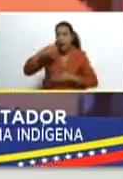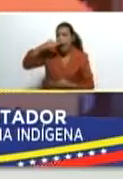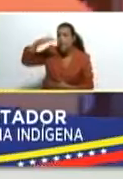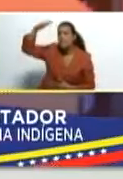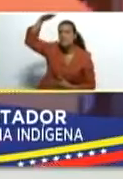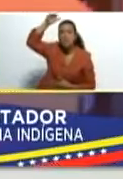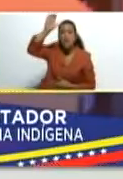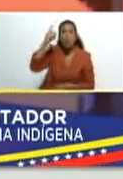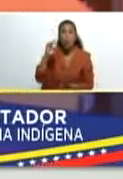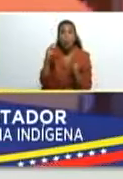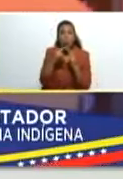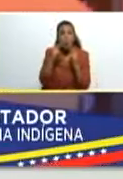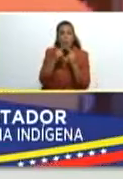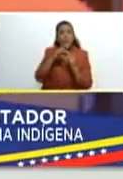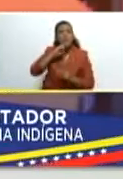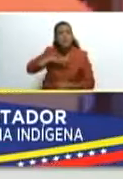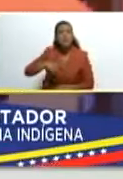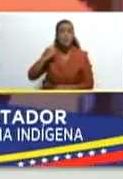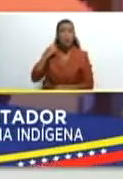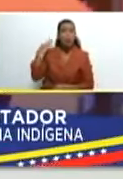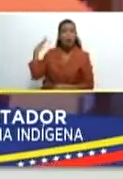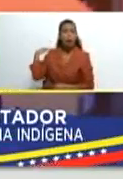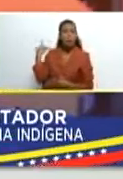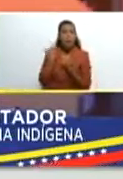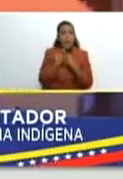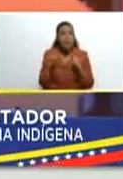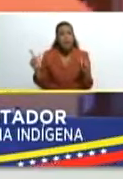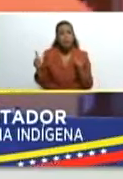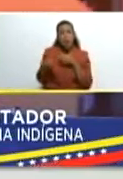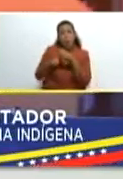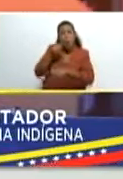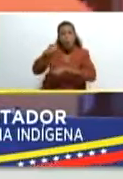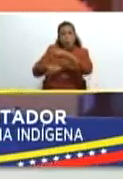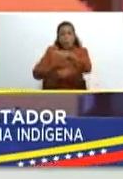hasta dónde conocen el proceso